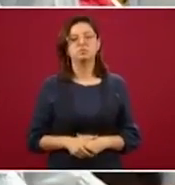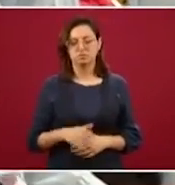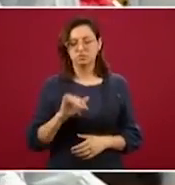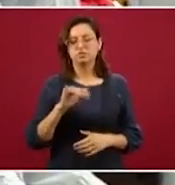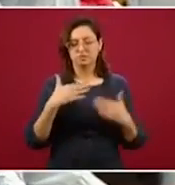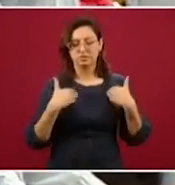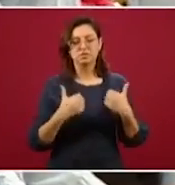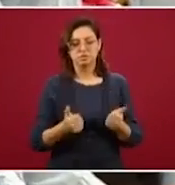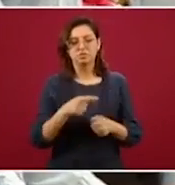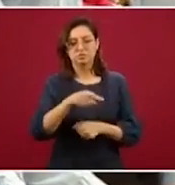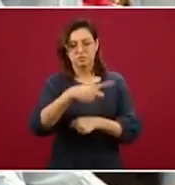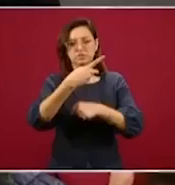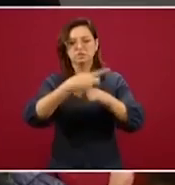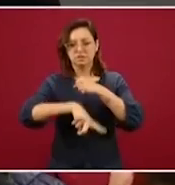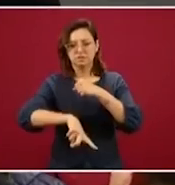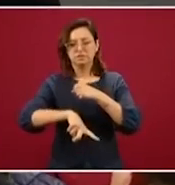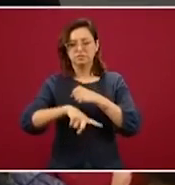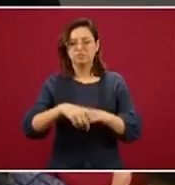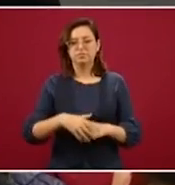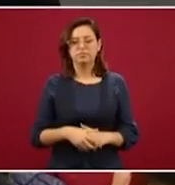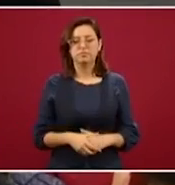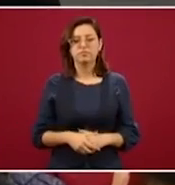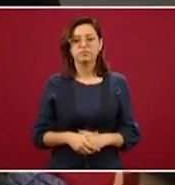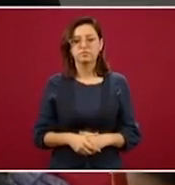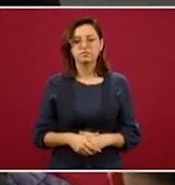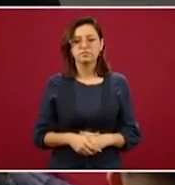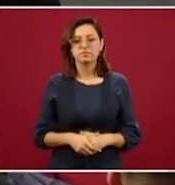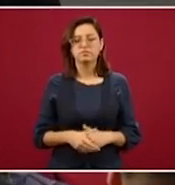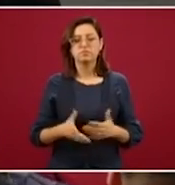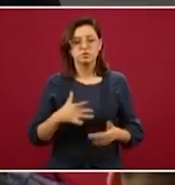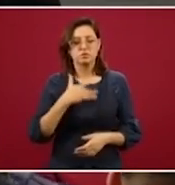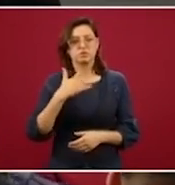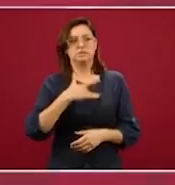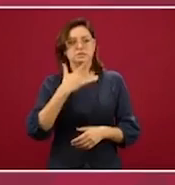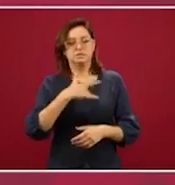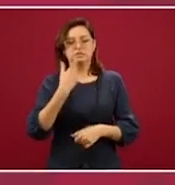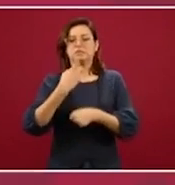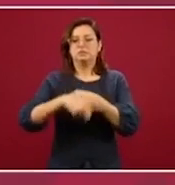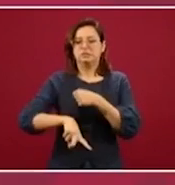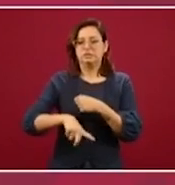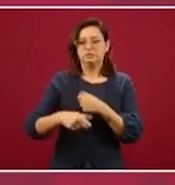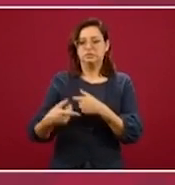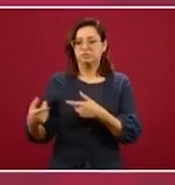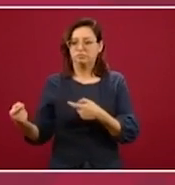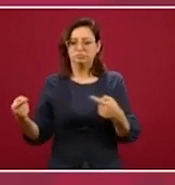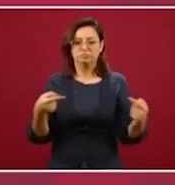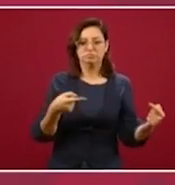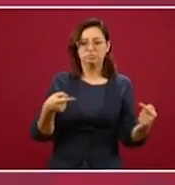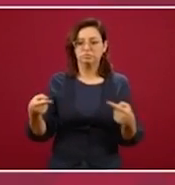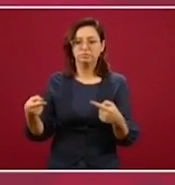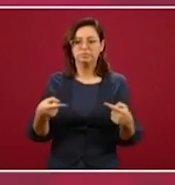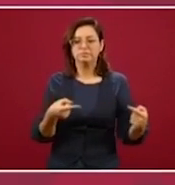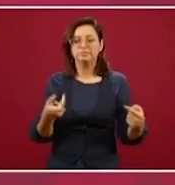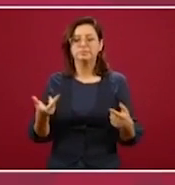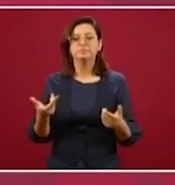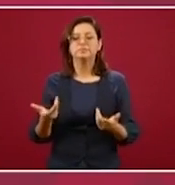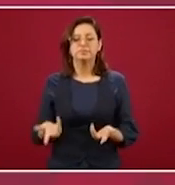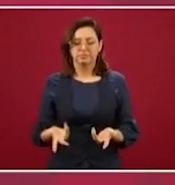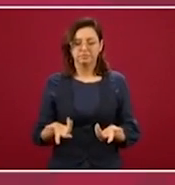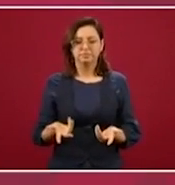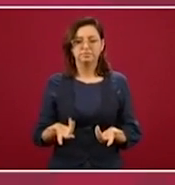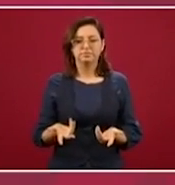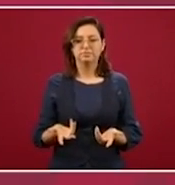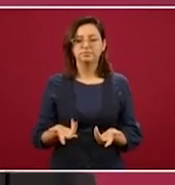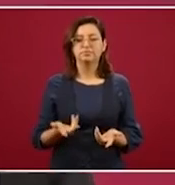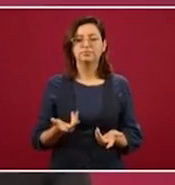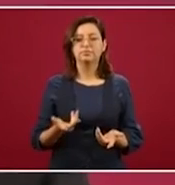Entiendo que afecta, ¿sí? En lo personal, o se sienten afectados, o sea, las partes. O sea, si no